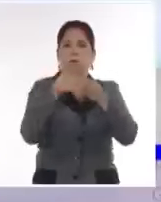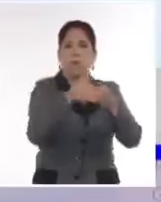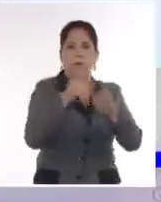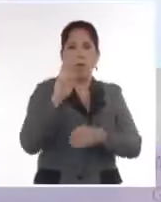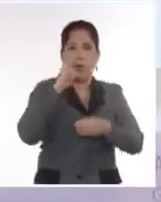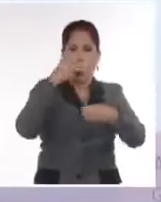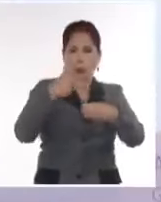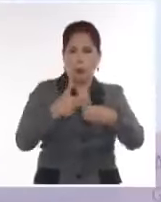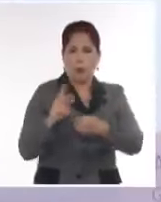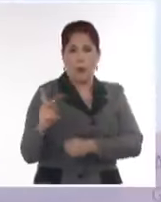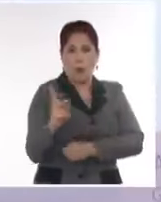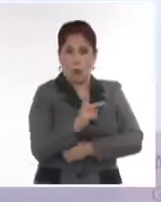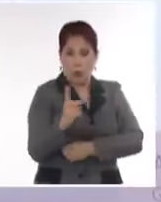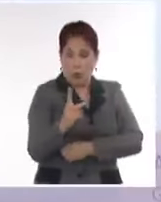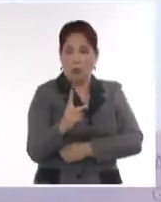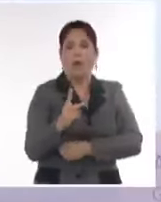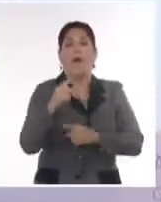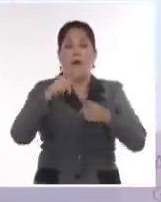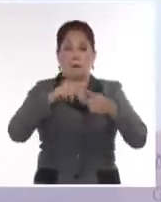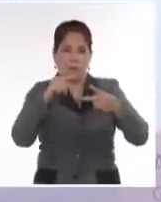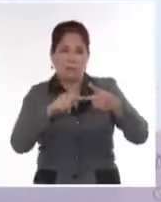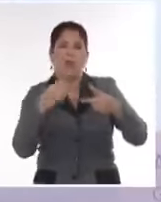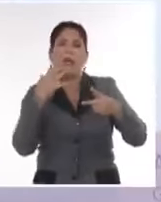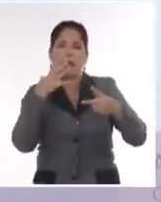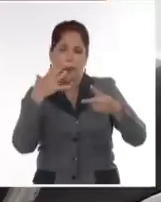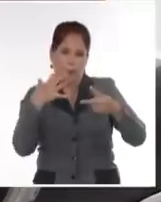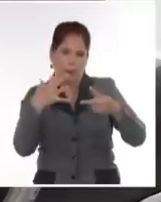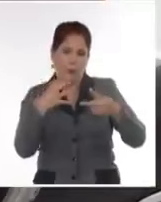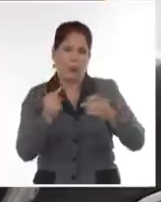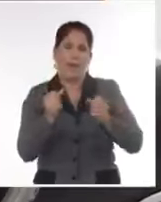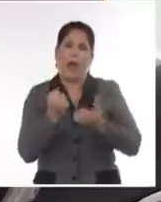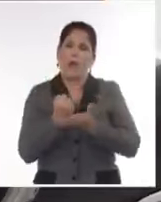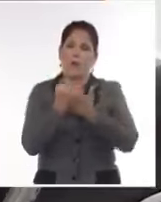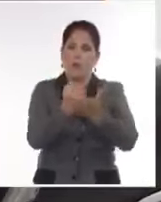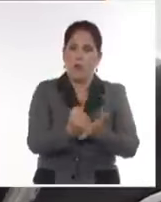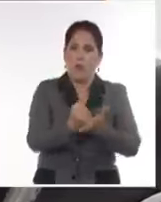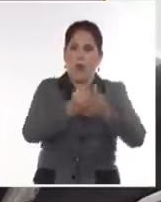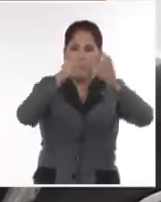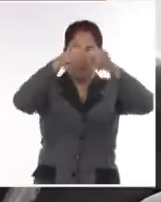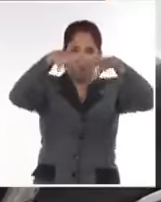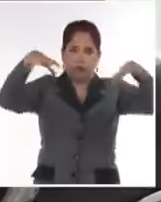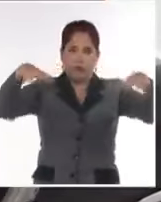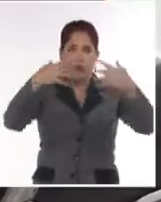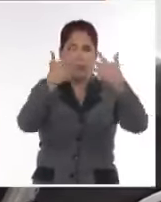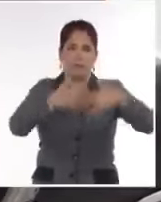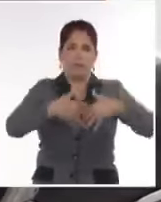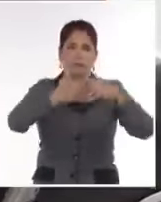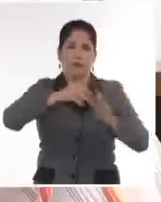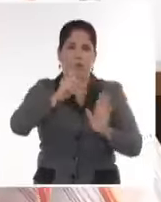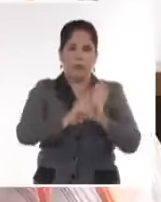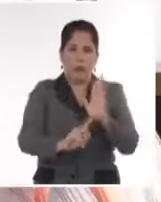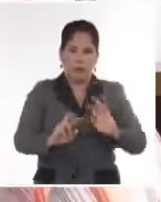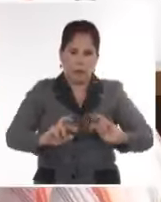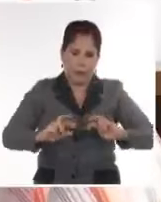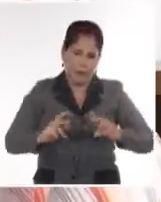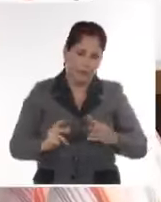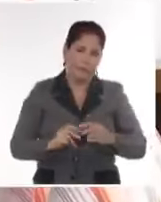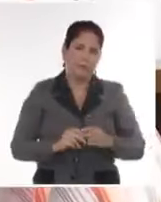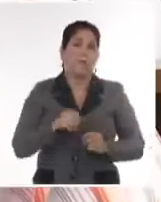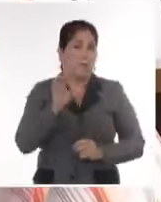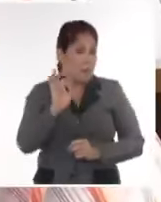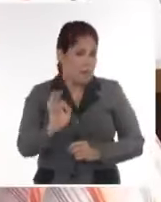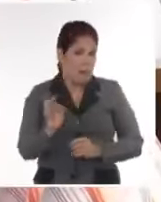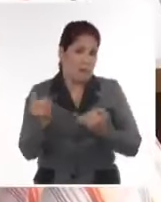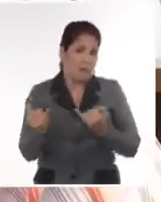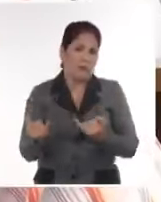Cuba son elementos que incidirán en los próximos días en el sistema eléctrico nacional. Así lo